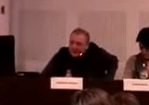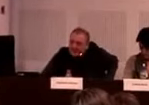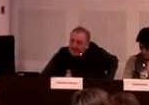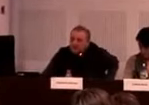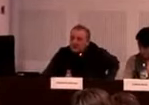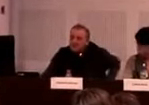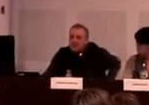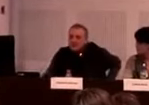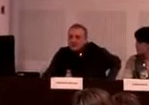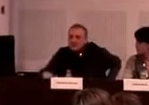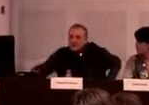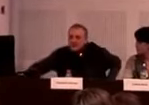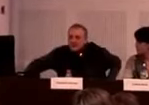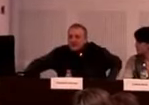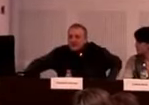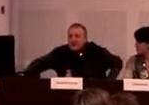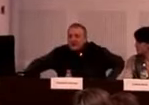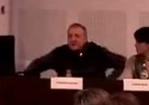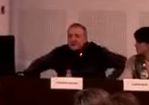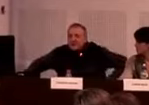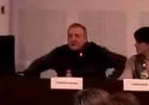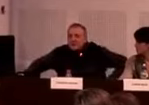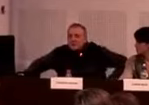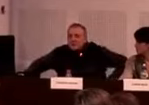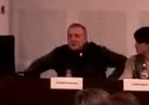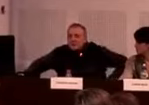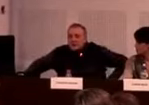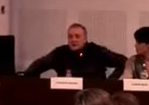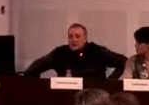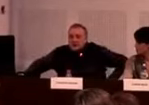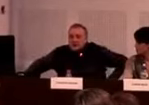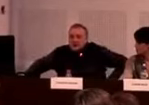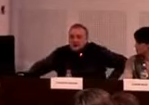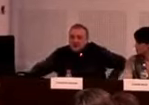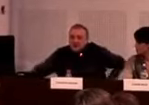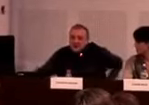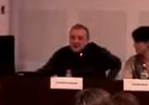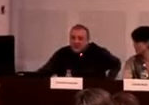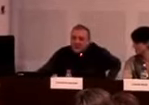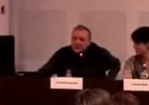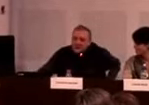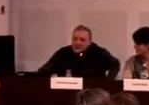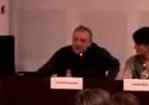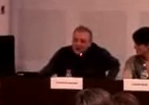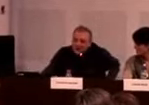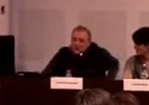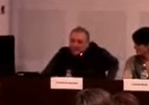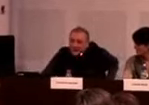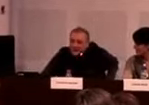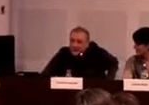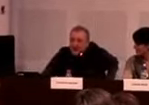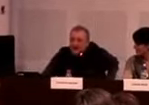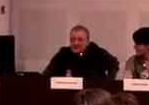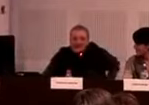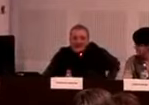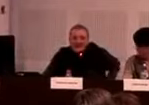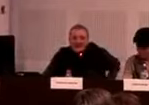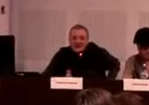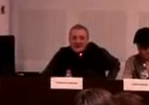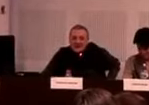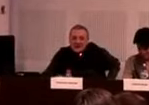sobraba, pues te creaba un priapismo, que si a las 3 horas eso no bajaba, había que irse al hospital a que